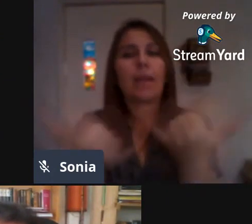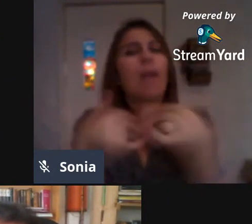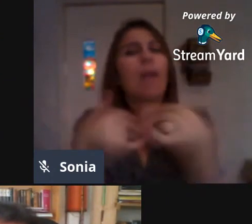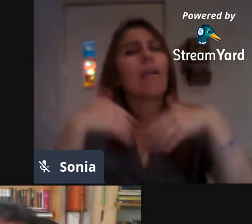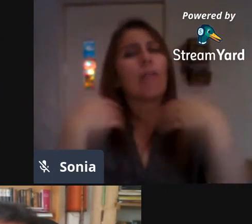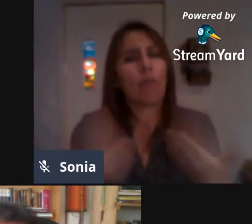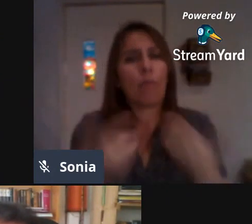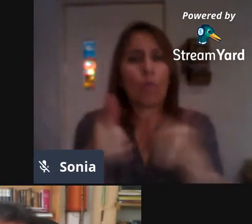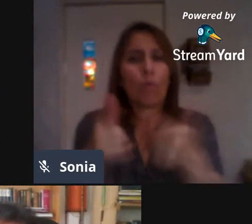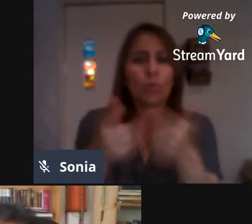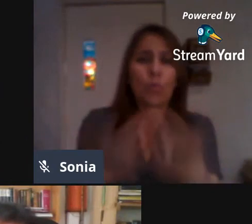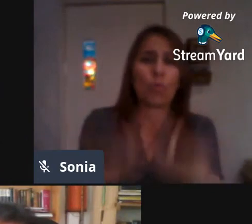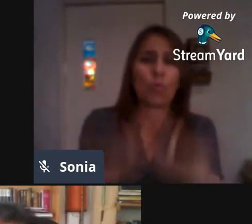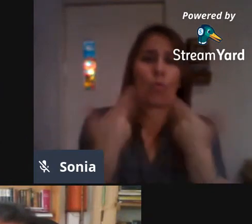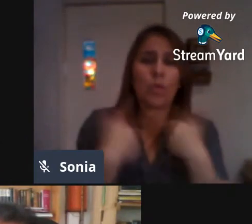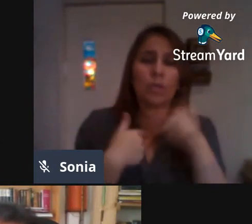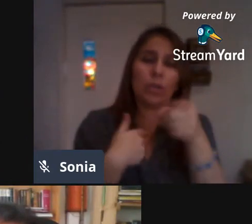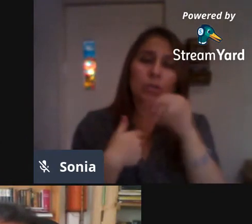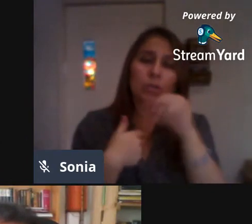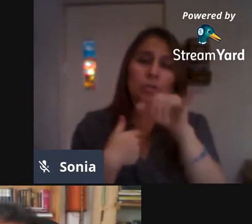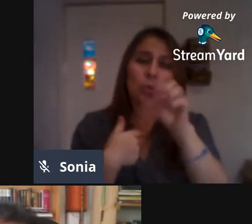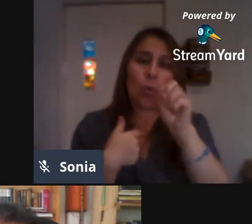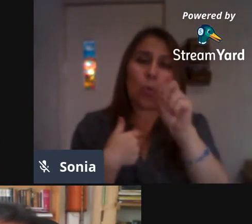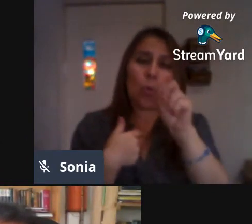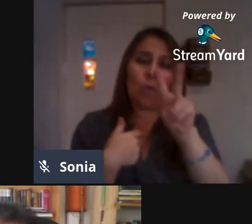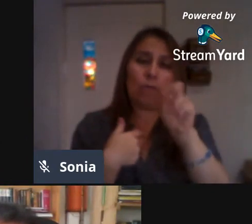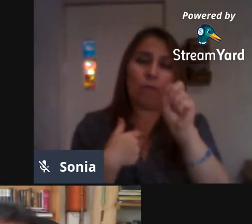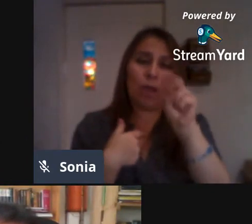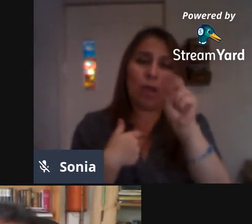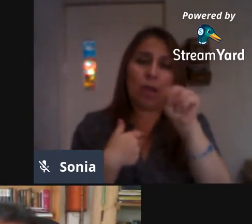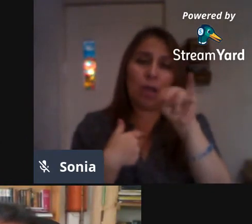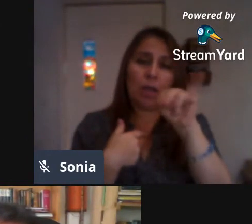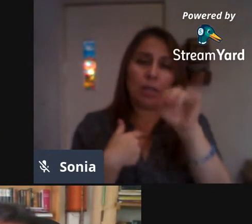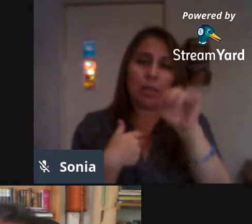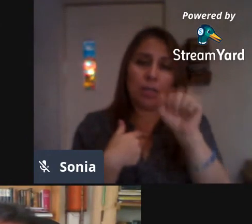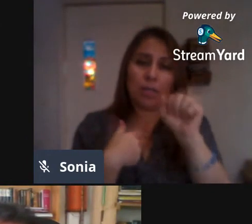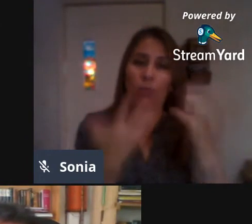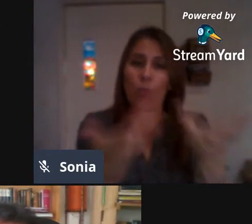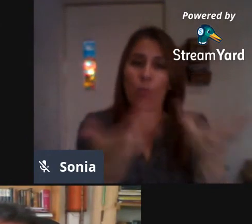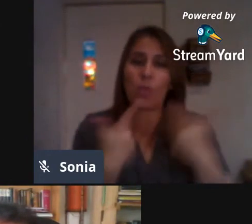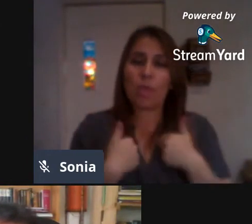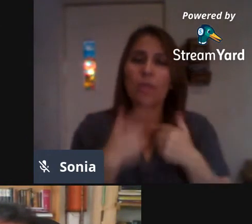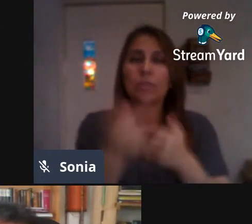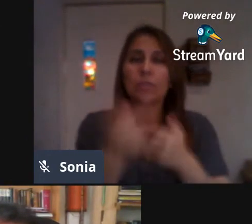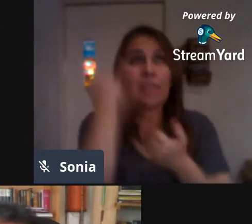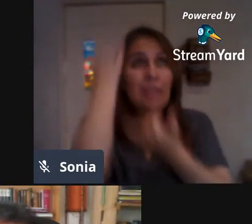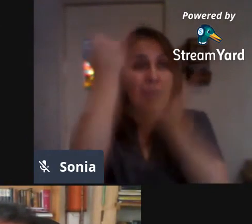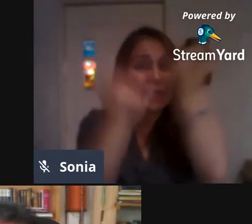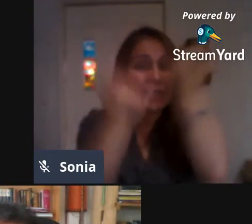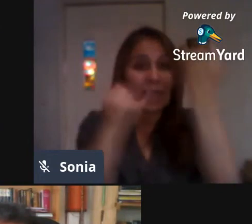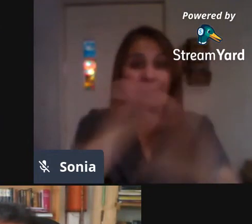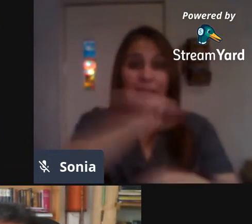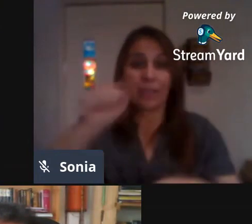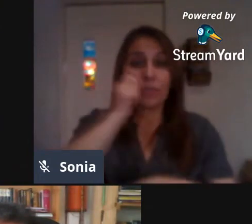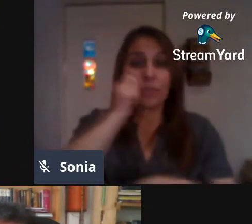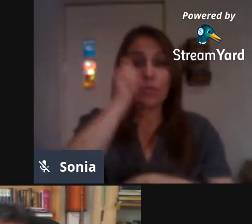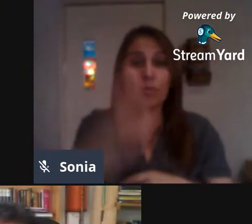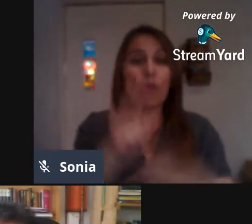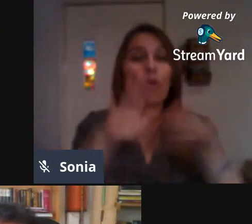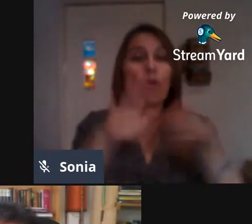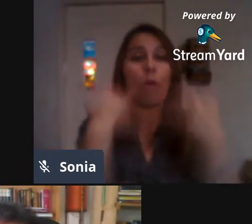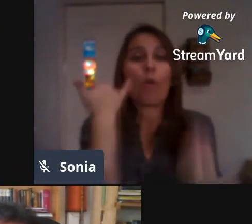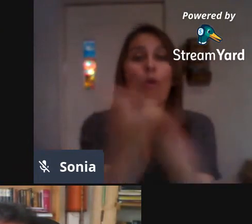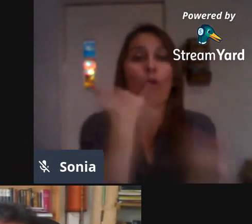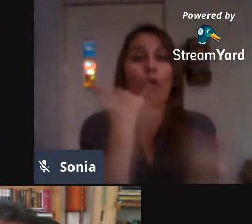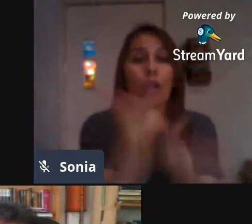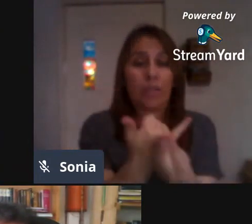los derechos humanos cuando se les han ocurrido algunas ideas cómo has logrado concretar las para que le contemos un poco a